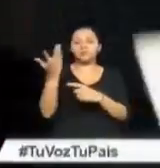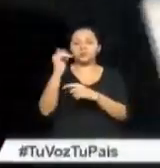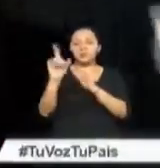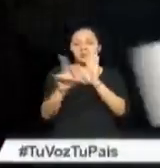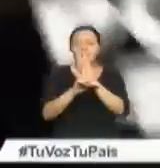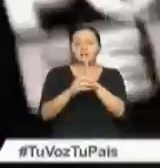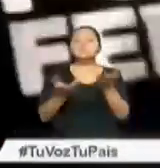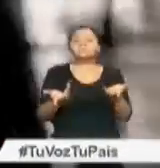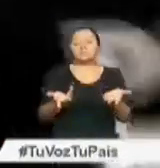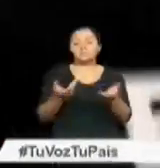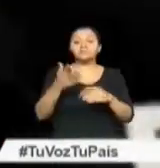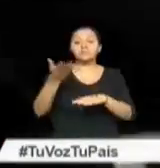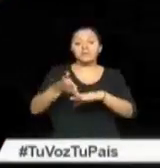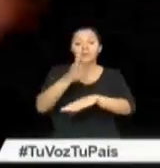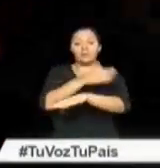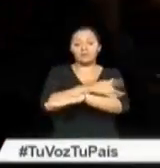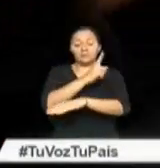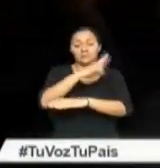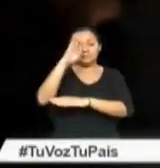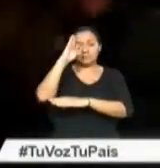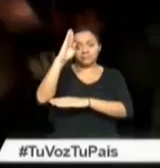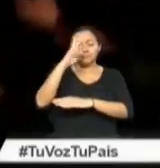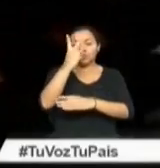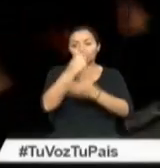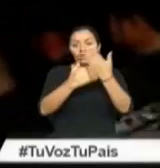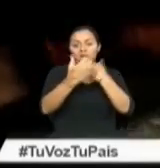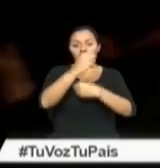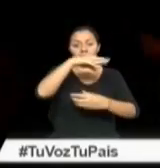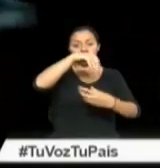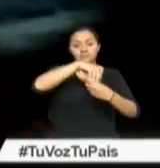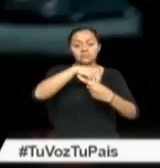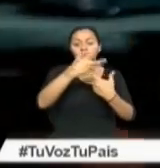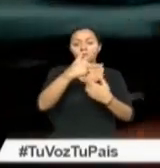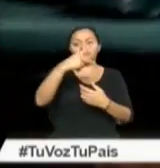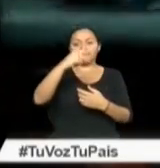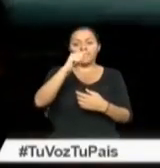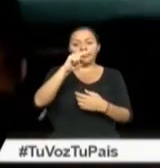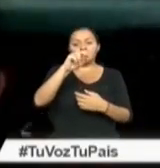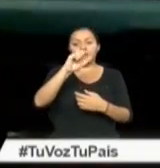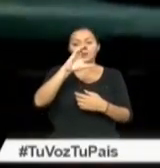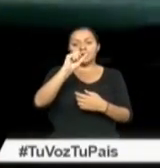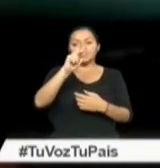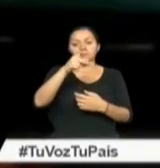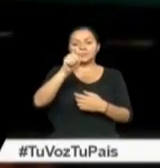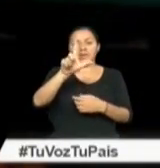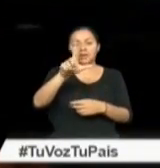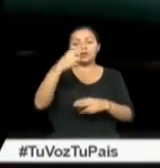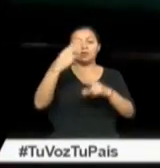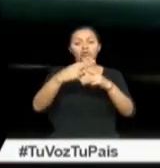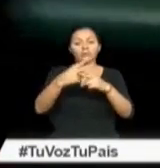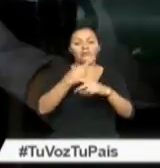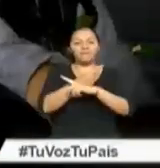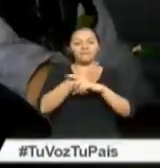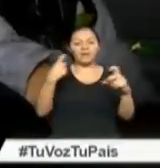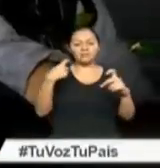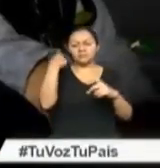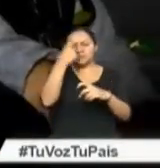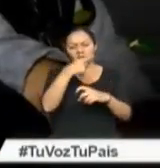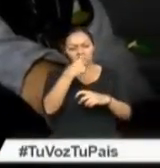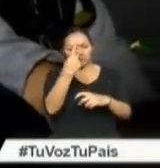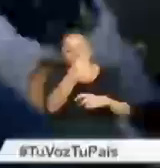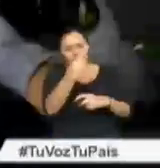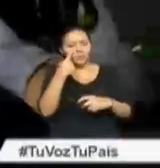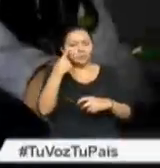Fue sorprendido por agentes en la recepción de un hotel en la localidad de Panajachel y se identificó con un nombre falso hasta que se le